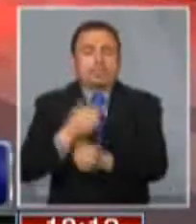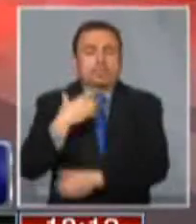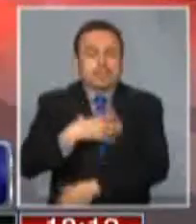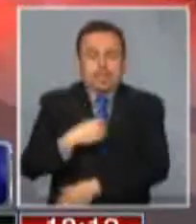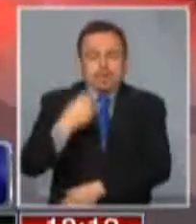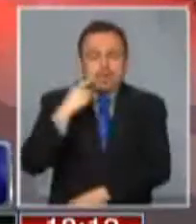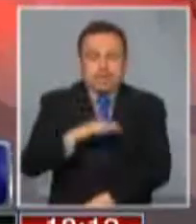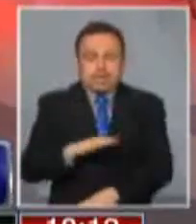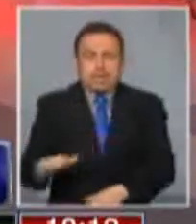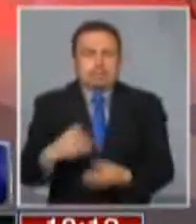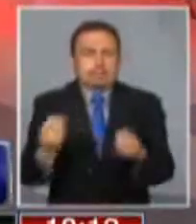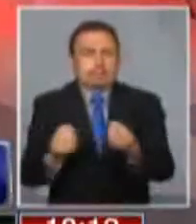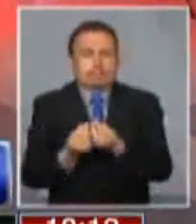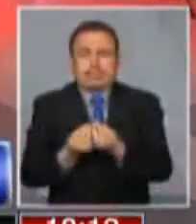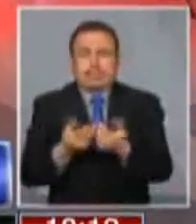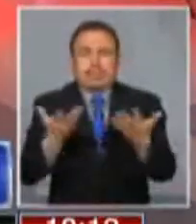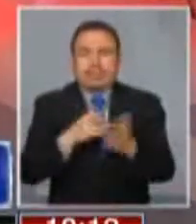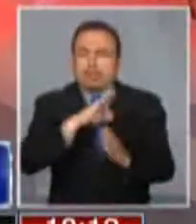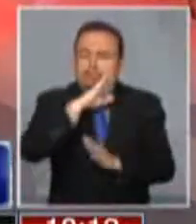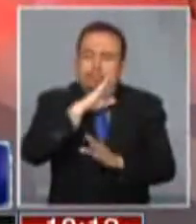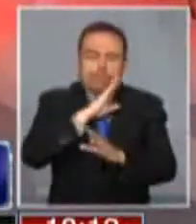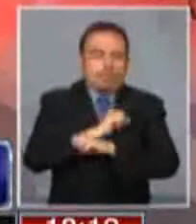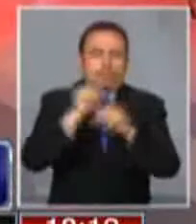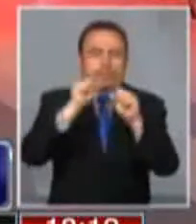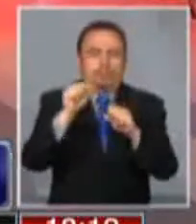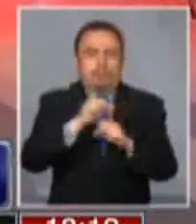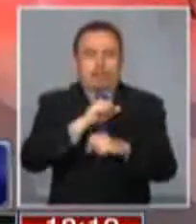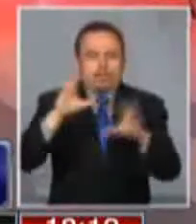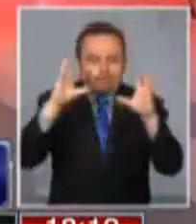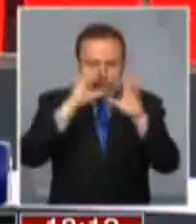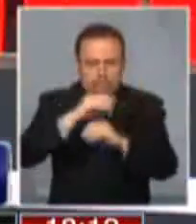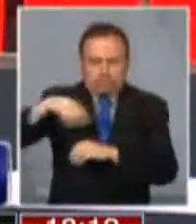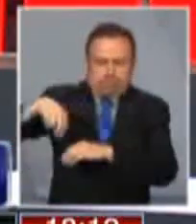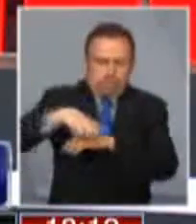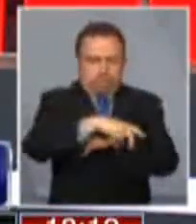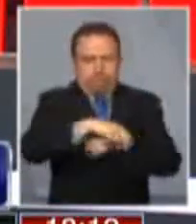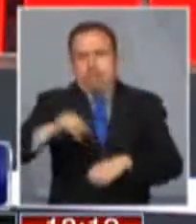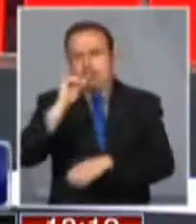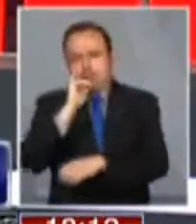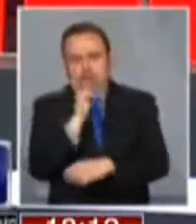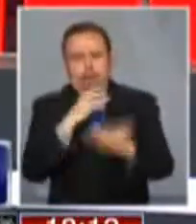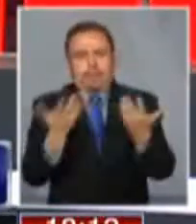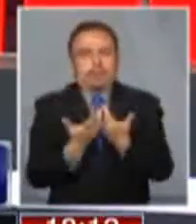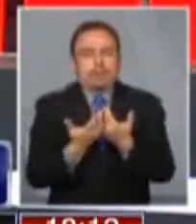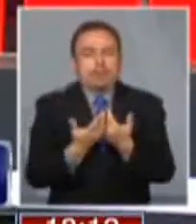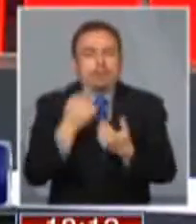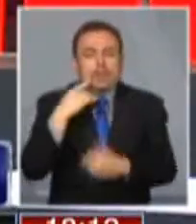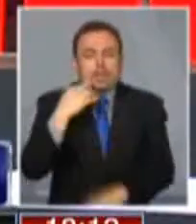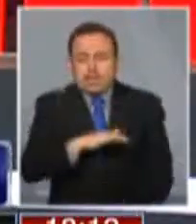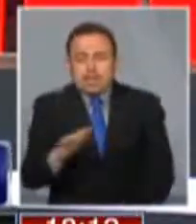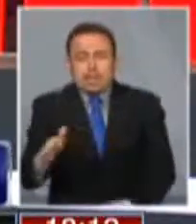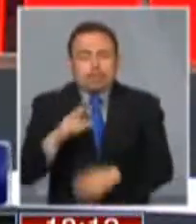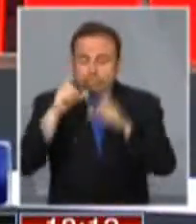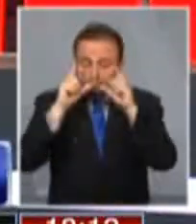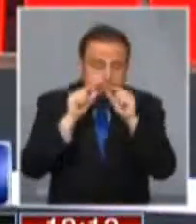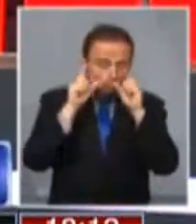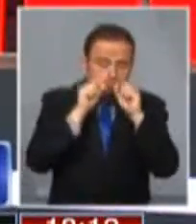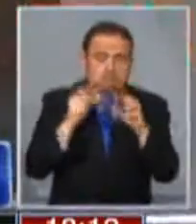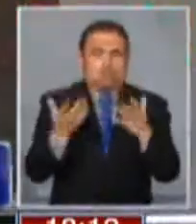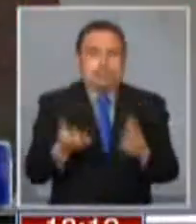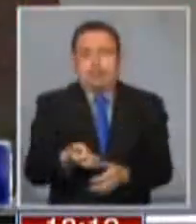que tenían que darle somníferos para que pudieran conciliar el sueño. ¿Cuál es la experiencia que ustedes han tenido con los